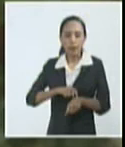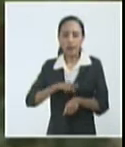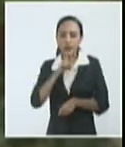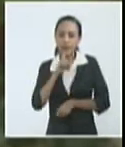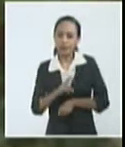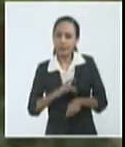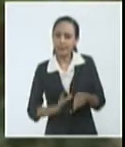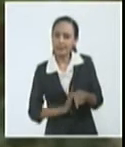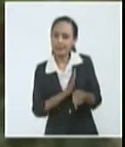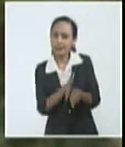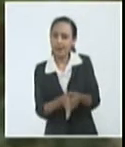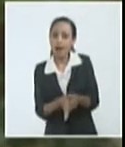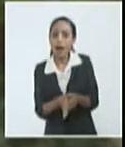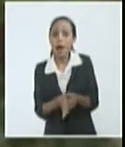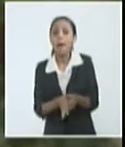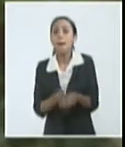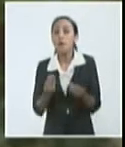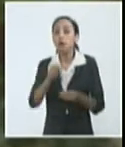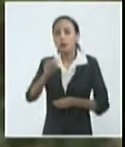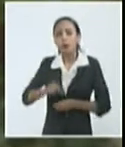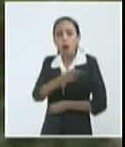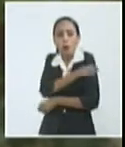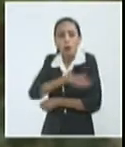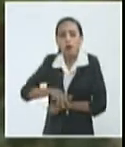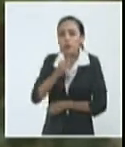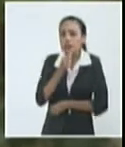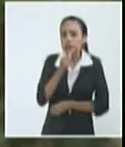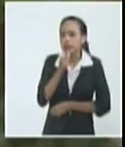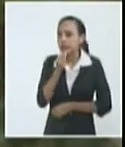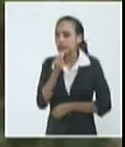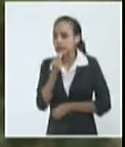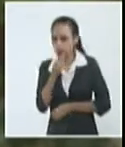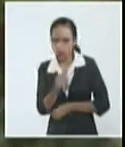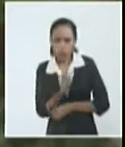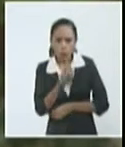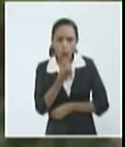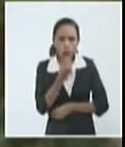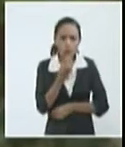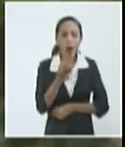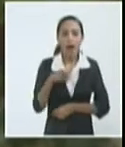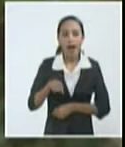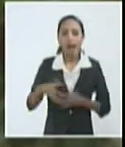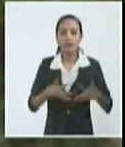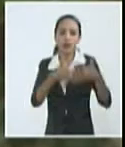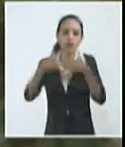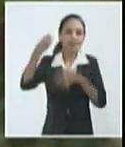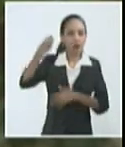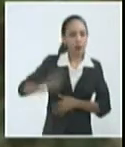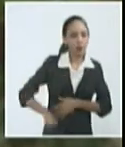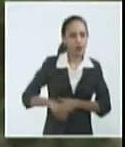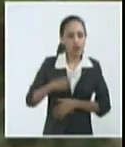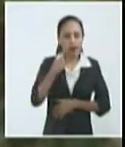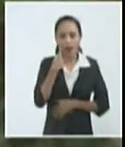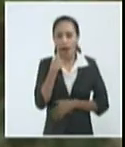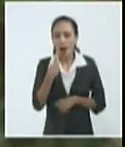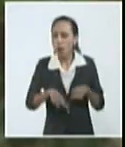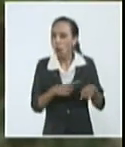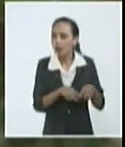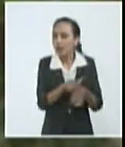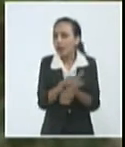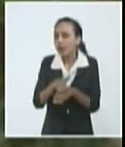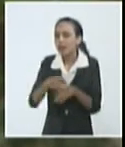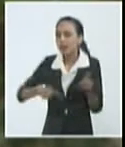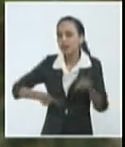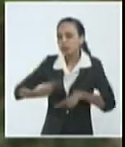existieron incertidumbres para apretar todas las tuercas, darle todas las vueltas a las tuercas del bloqueo,